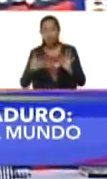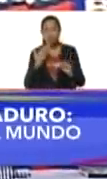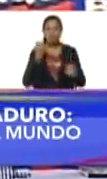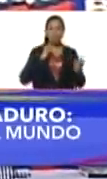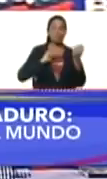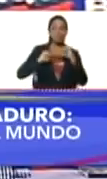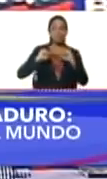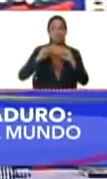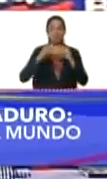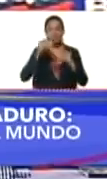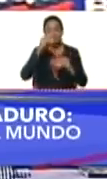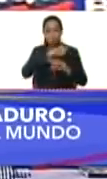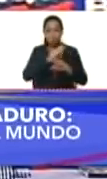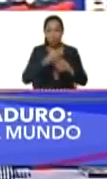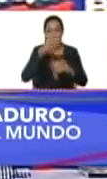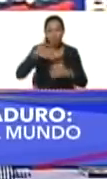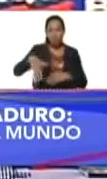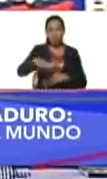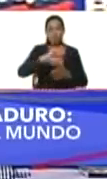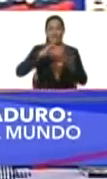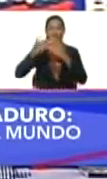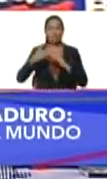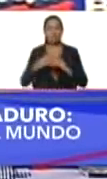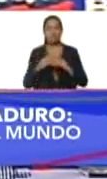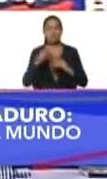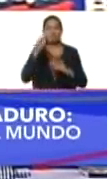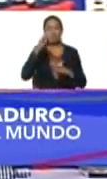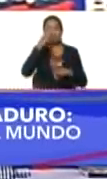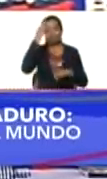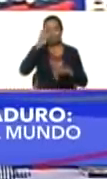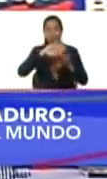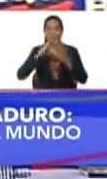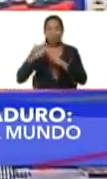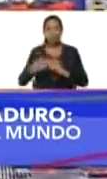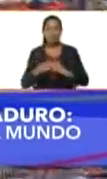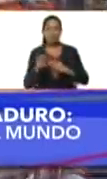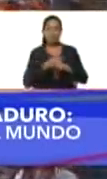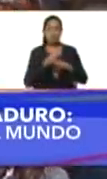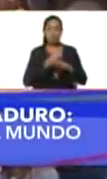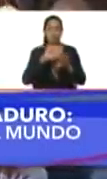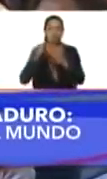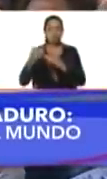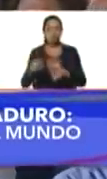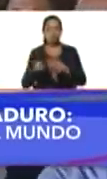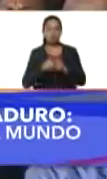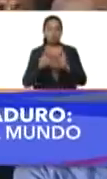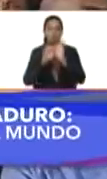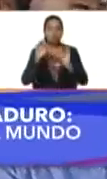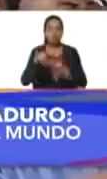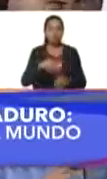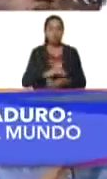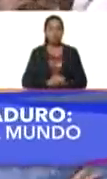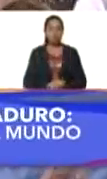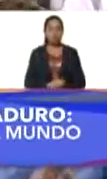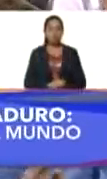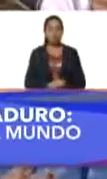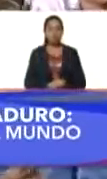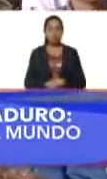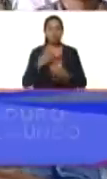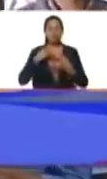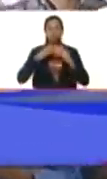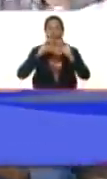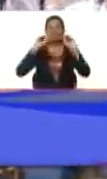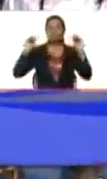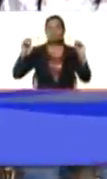defender el poder popular, las comunas, los consejos comunales, los gobiernos comunitarios. Por eso le hago un llamado a